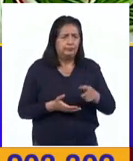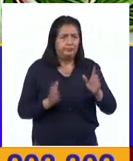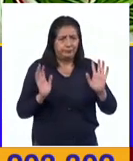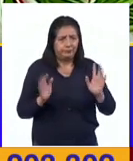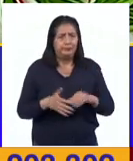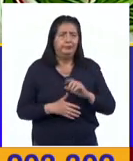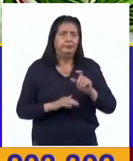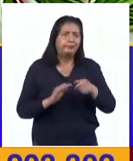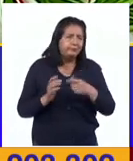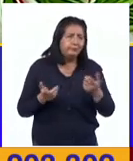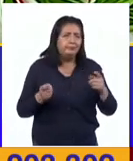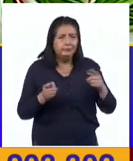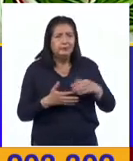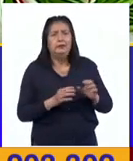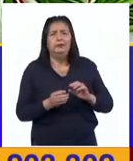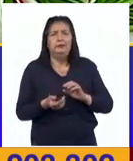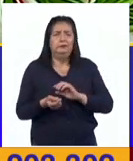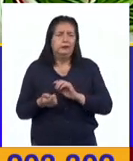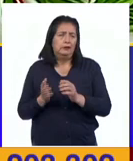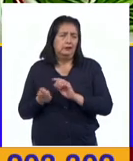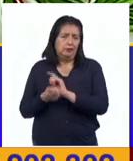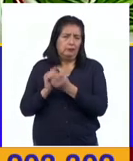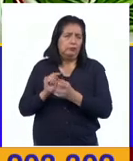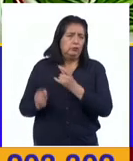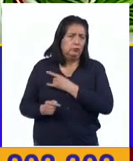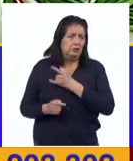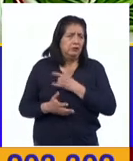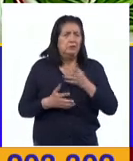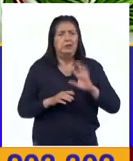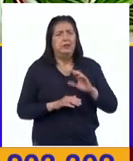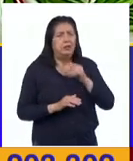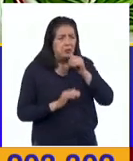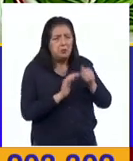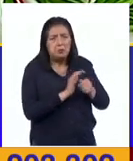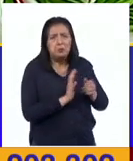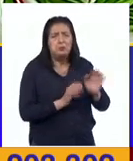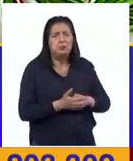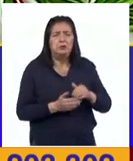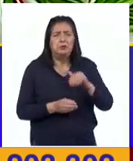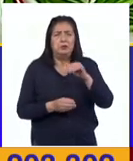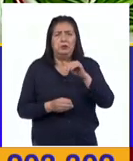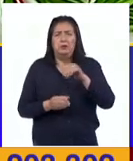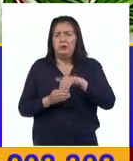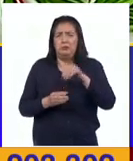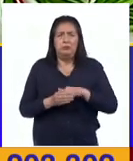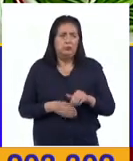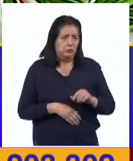supuesto chantaje y negociación de la reforma universitaria en un pretexto para ocultar que el voto contra el señor